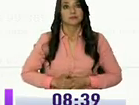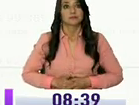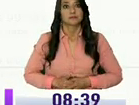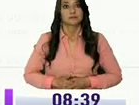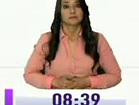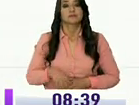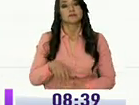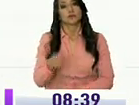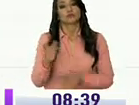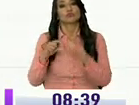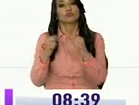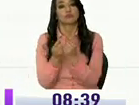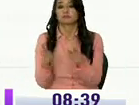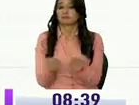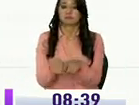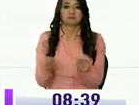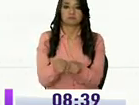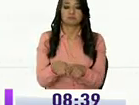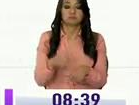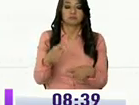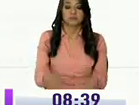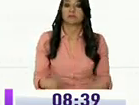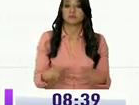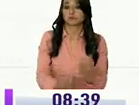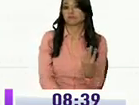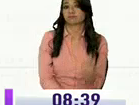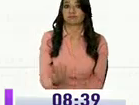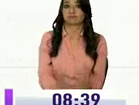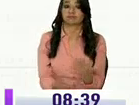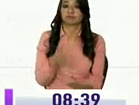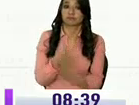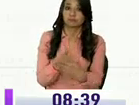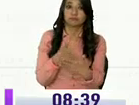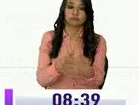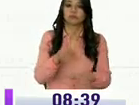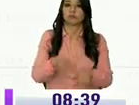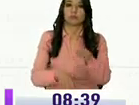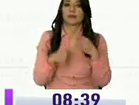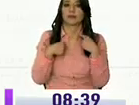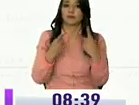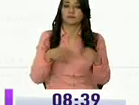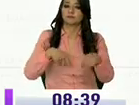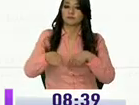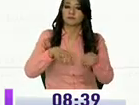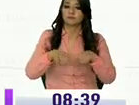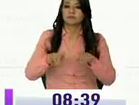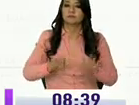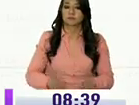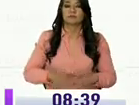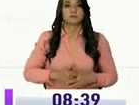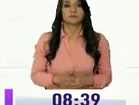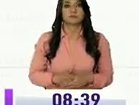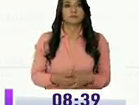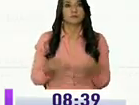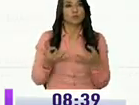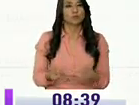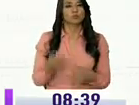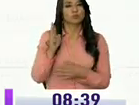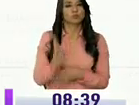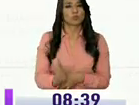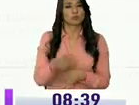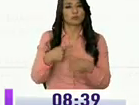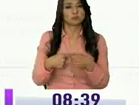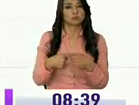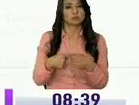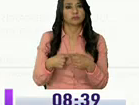otro grupo de manifestantes quemando llantas e impidiendo, evidentemente, la circulación normal. Esto es justamente en el sur, a la